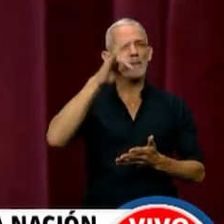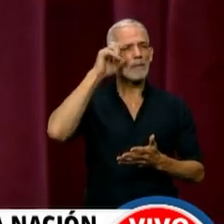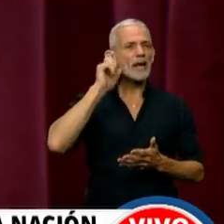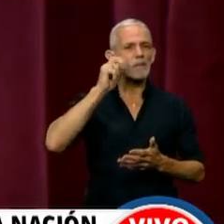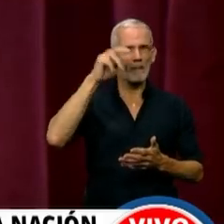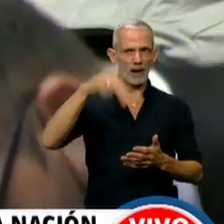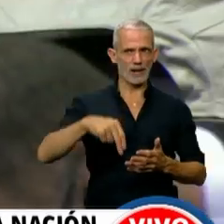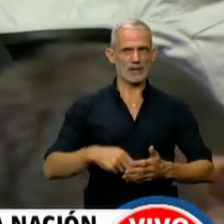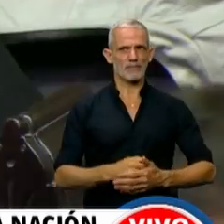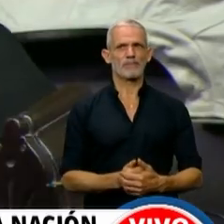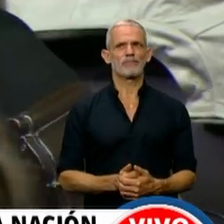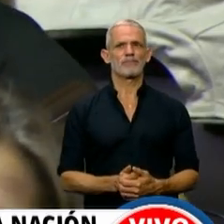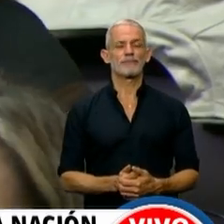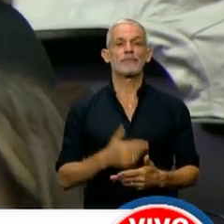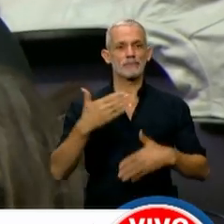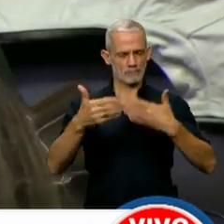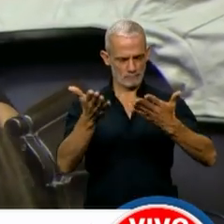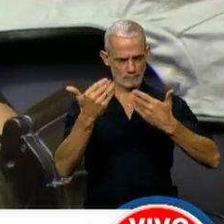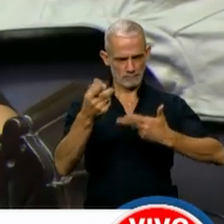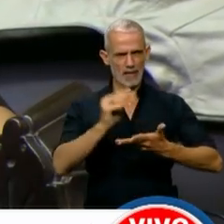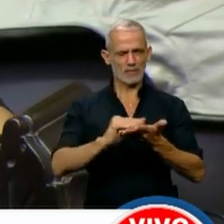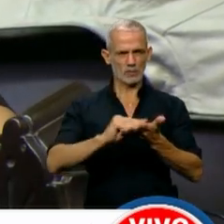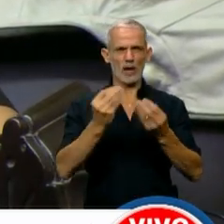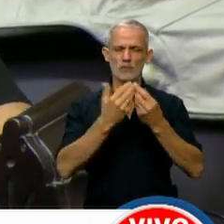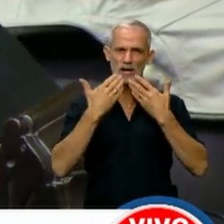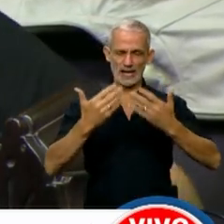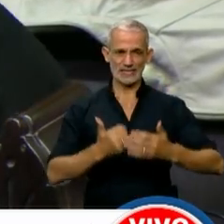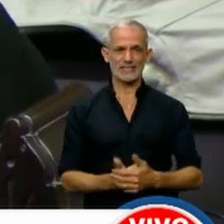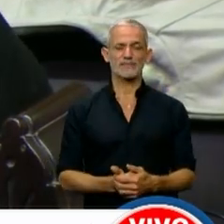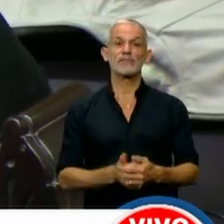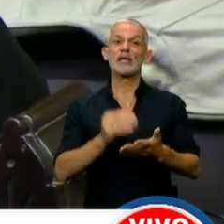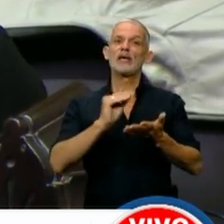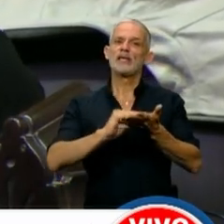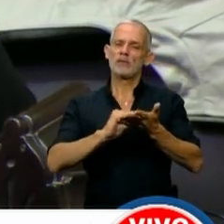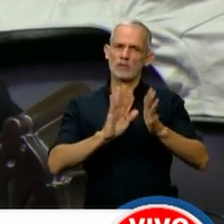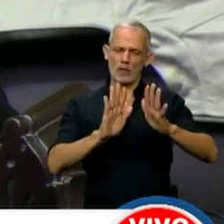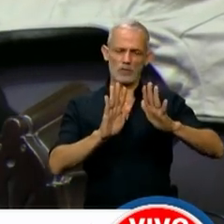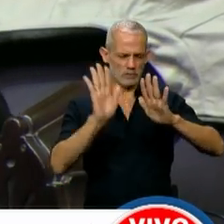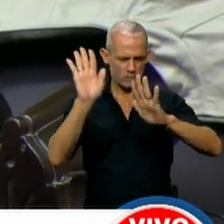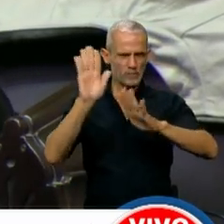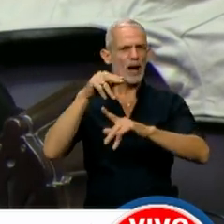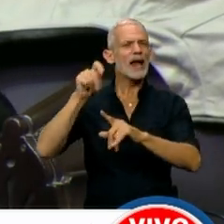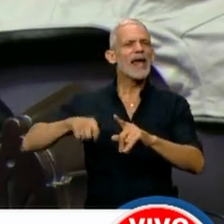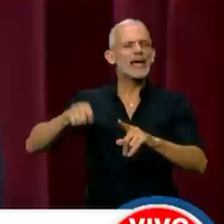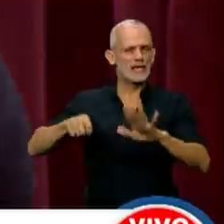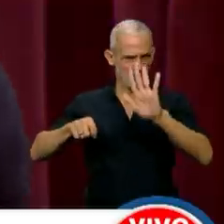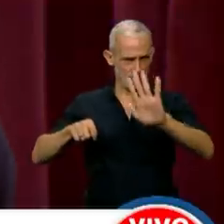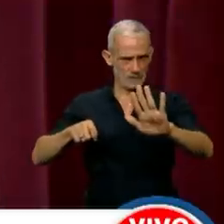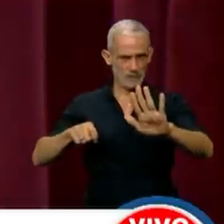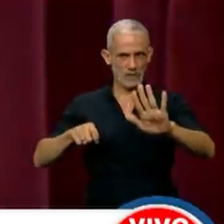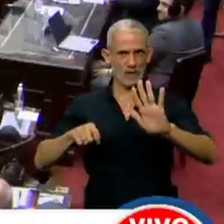bregman avance disfrutada gracias muchas gracias señor presidente diputado negro